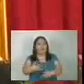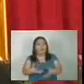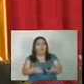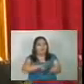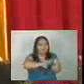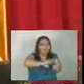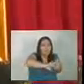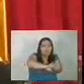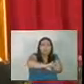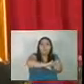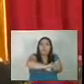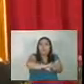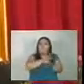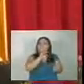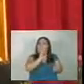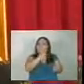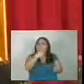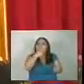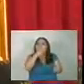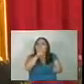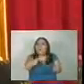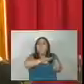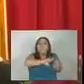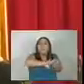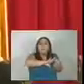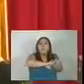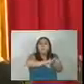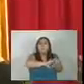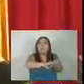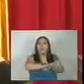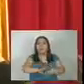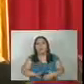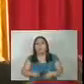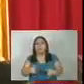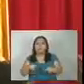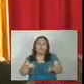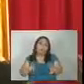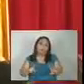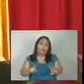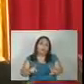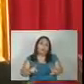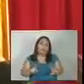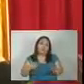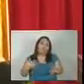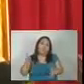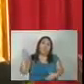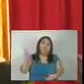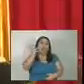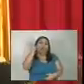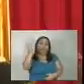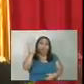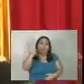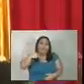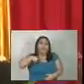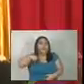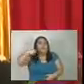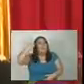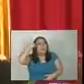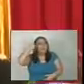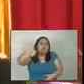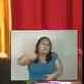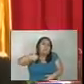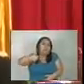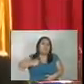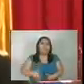alto y pensiones más altas, por supuesto, pero ya lo que se logró me parece que ya es bueno,